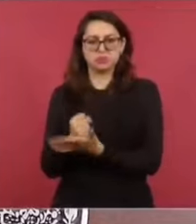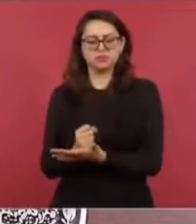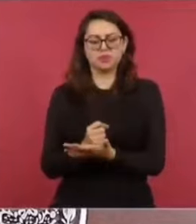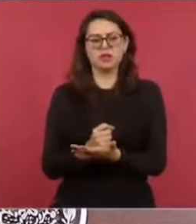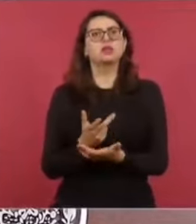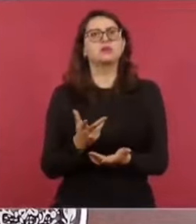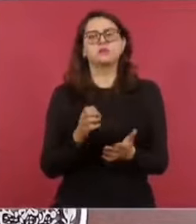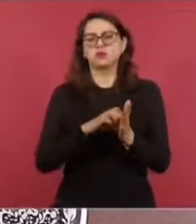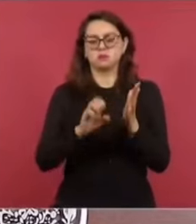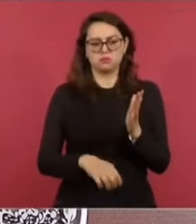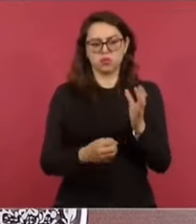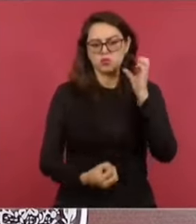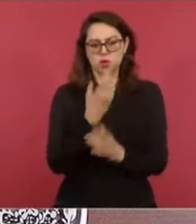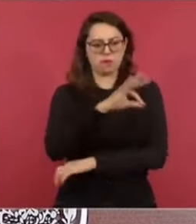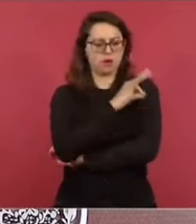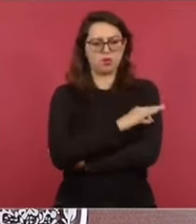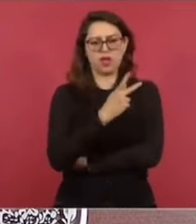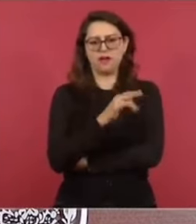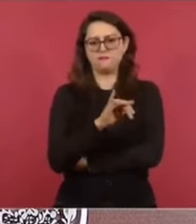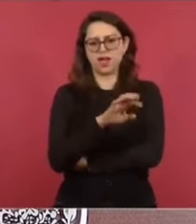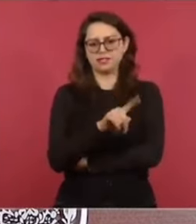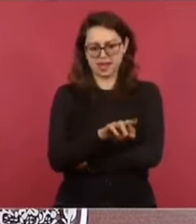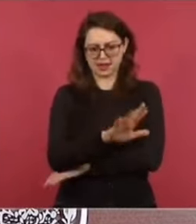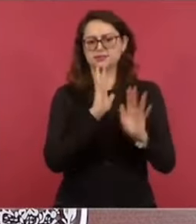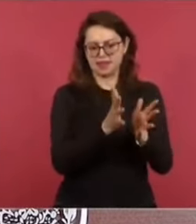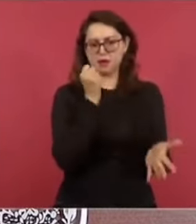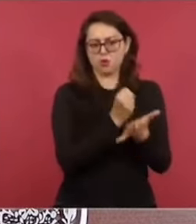se aprobó y otras están estudiándose.